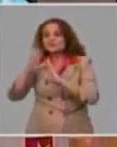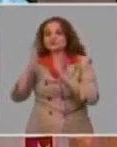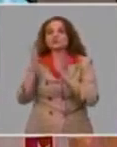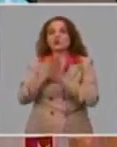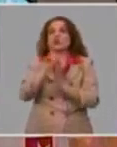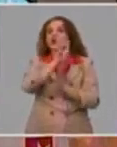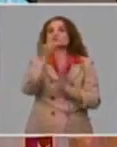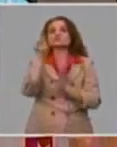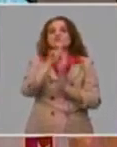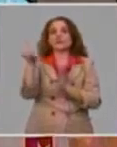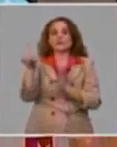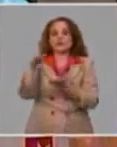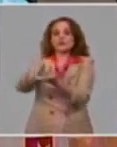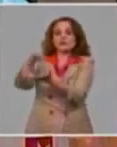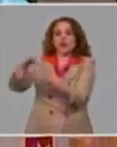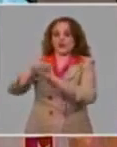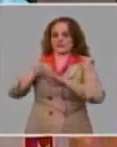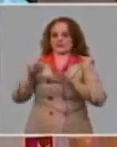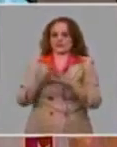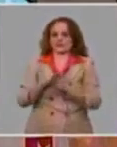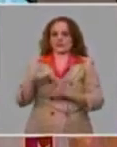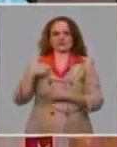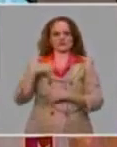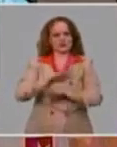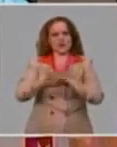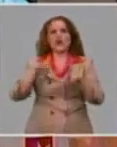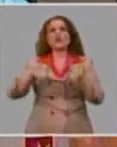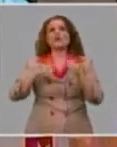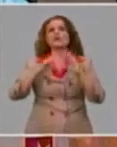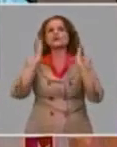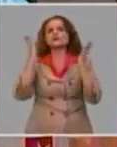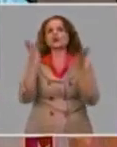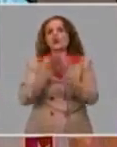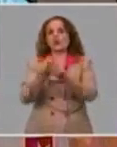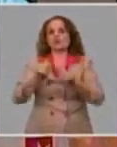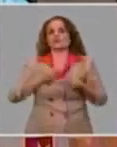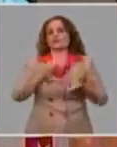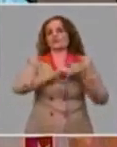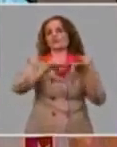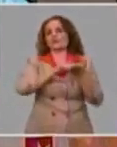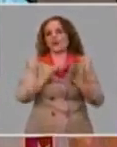tarea que nos asignaron, y hay concluidas